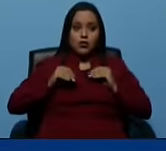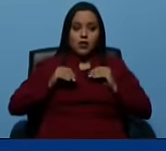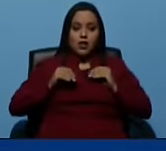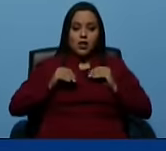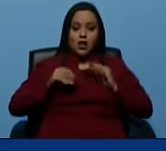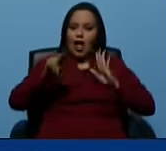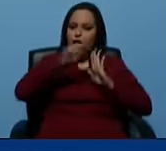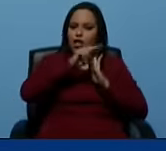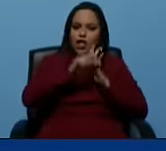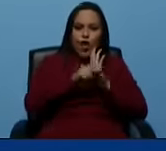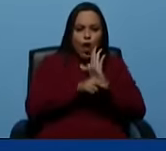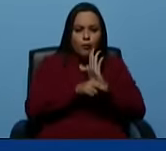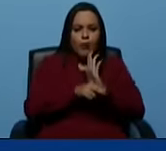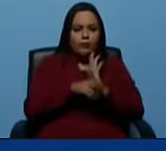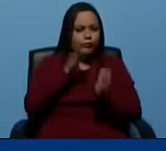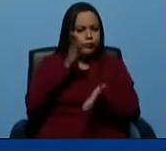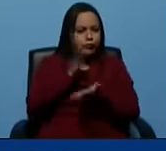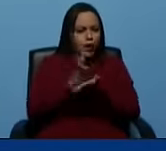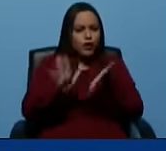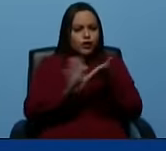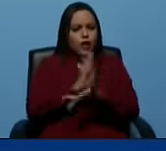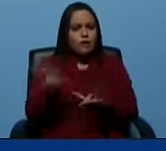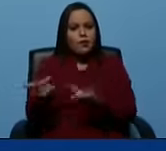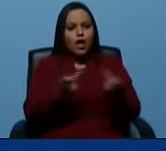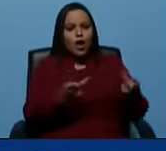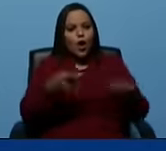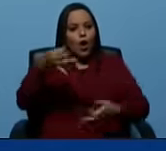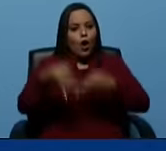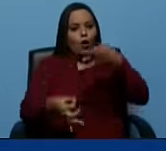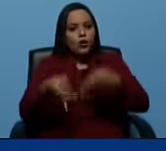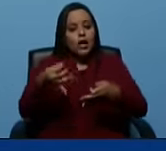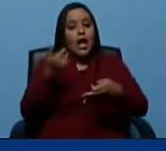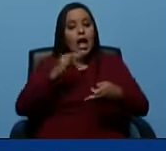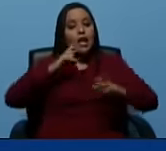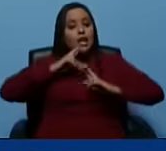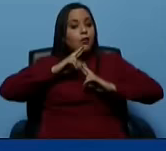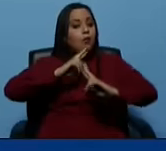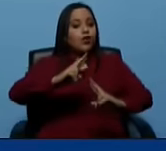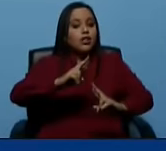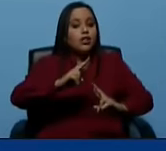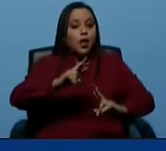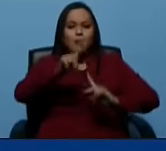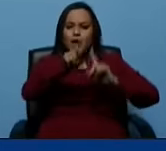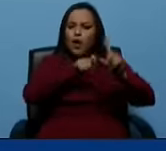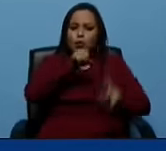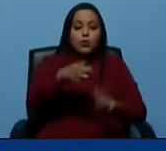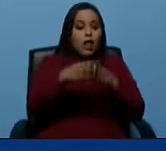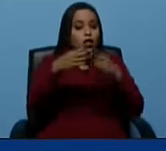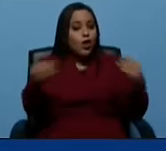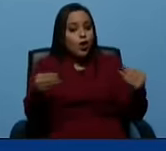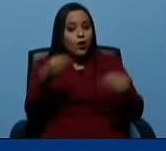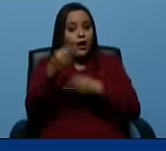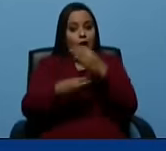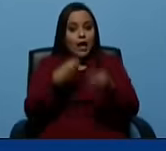estrictamente la citación judicial y han respondido el interrogatorio judicial